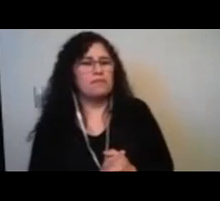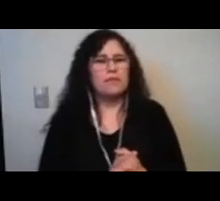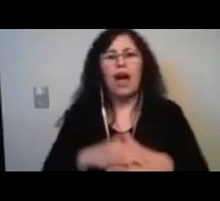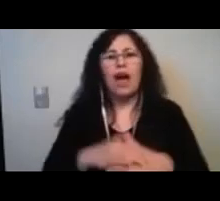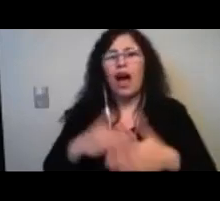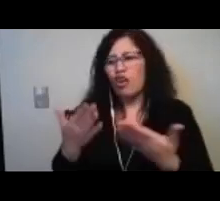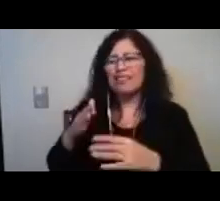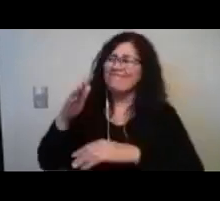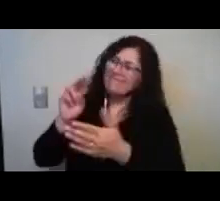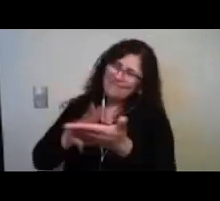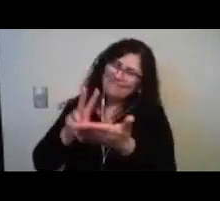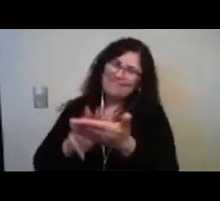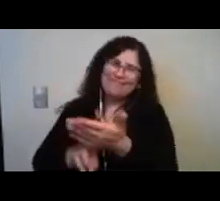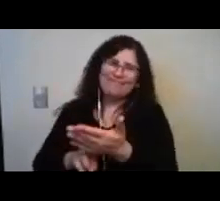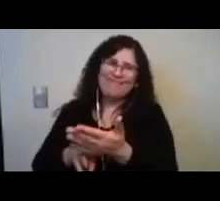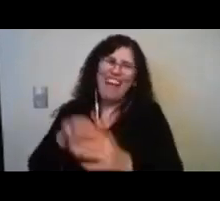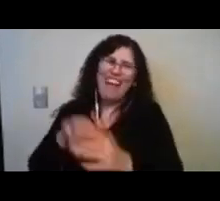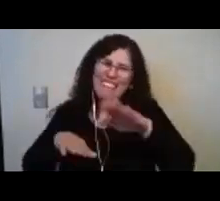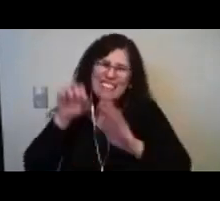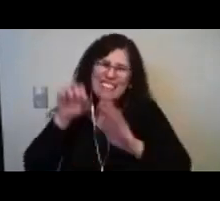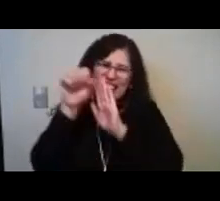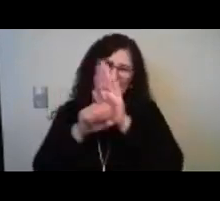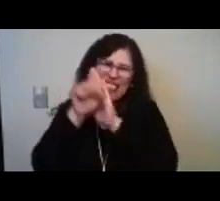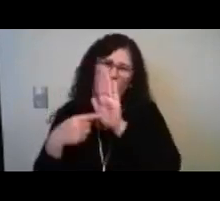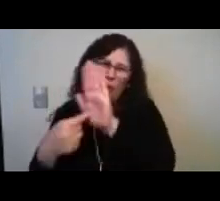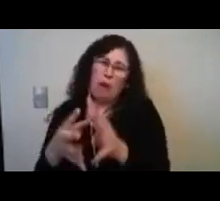dices, muchas veces en los videos aparecen muchas cosas